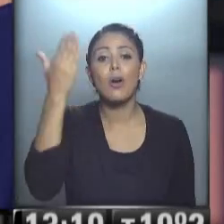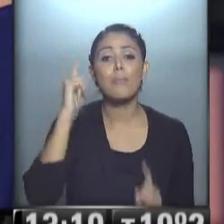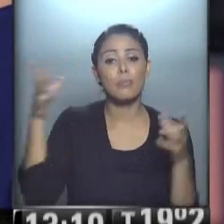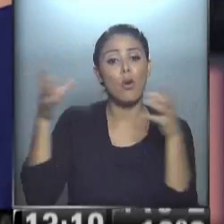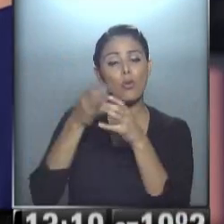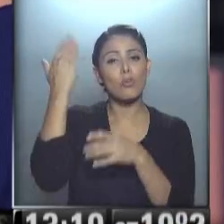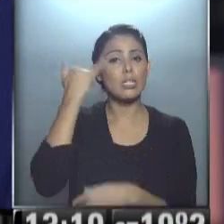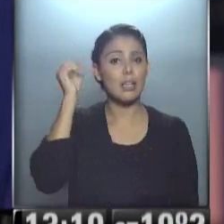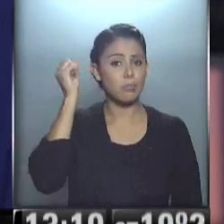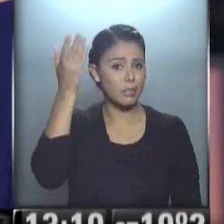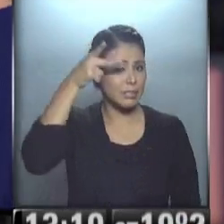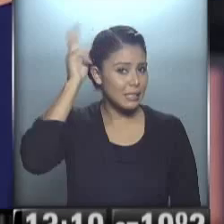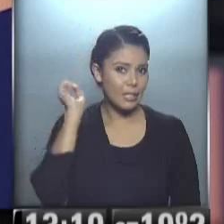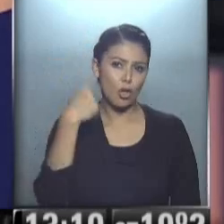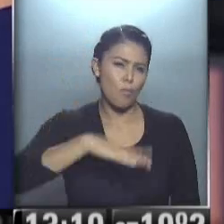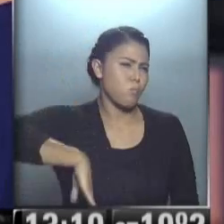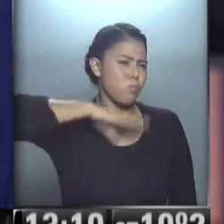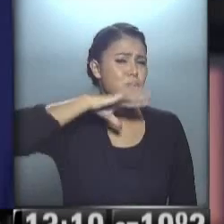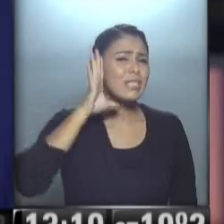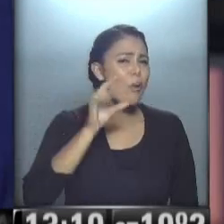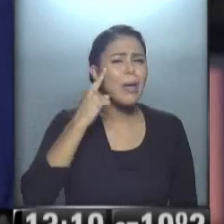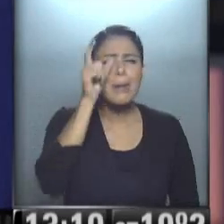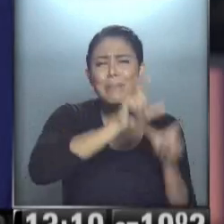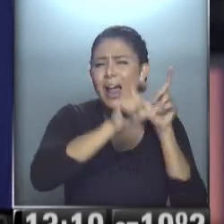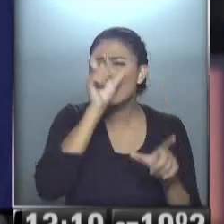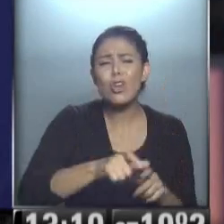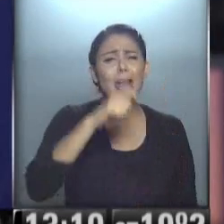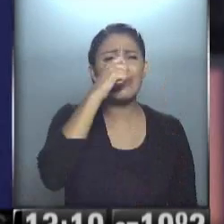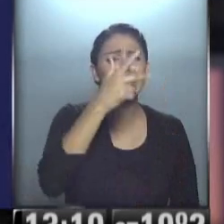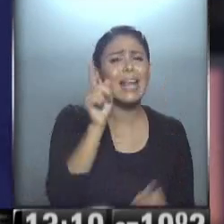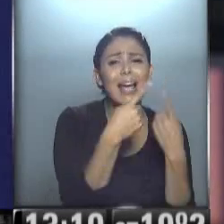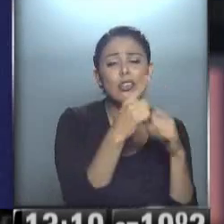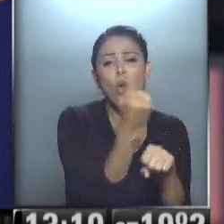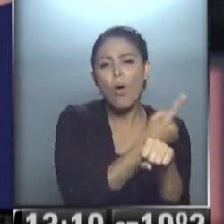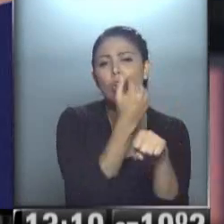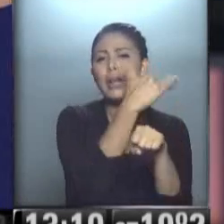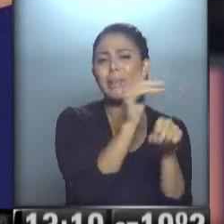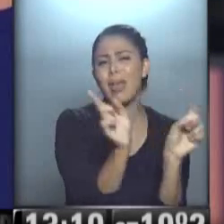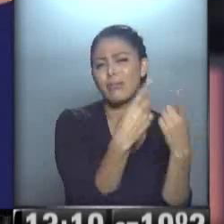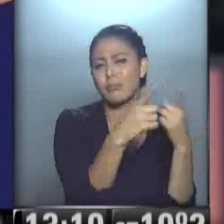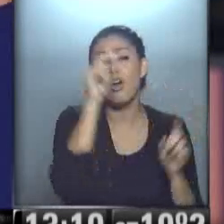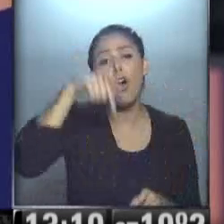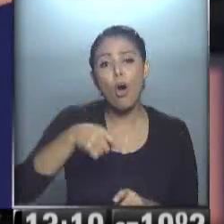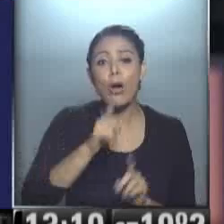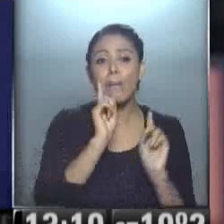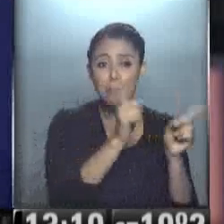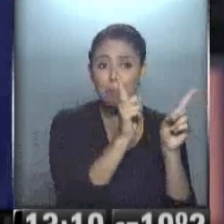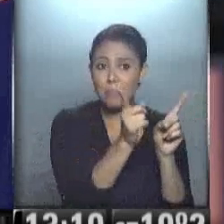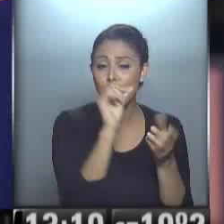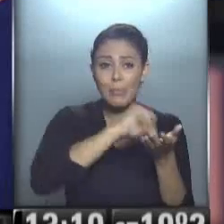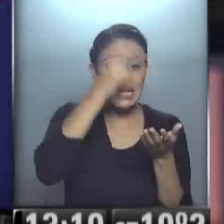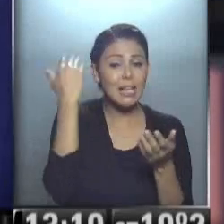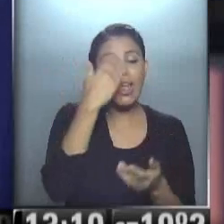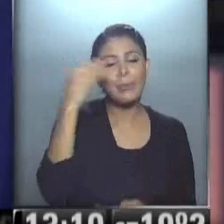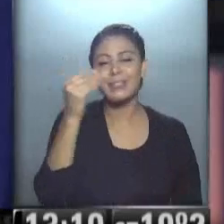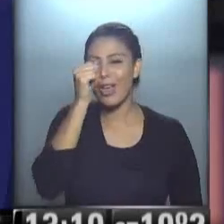en Chile, ya sabemos que llenaron 50.000 personas, hicieron 23 canciones, hora y media de show. Hoy repiten en Chile y después ya tenemos